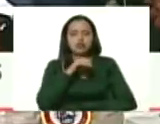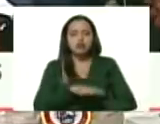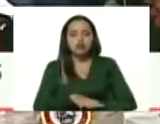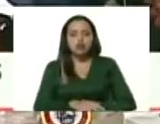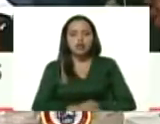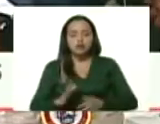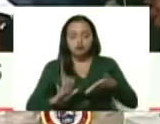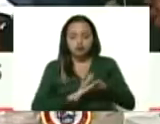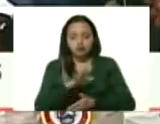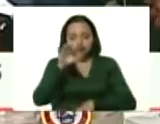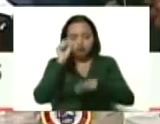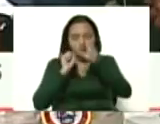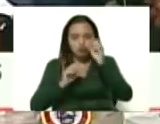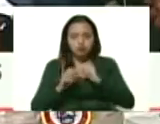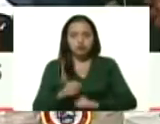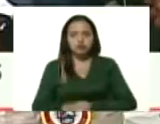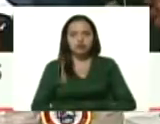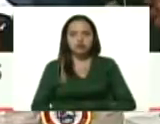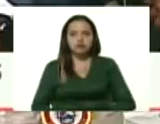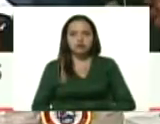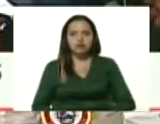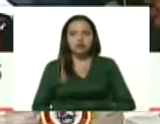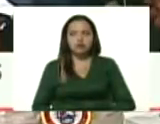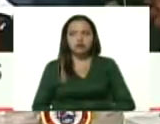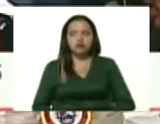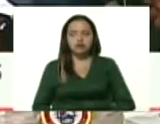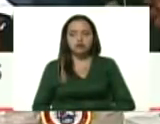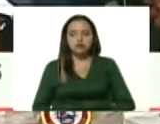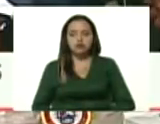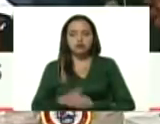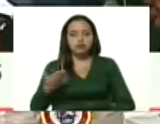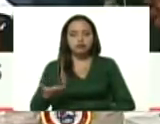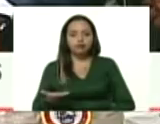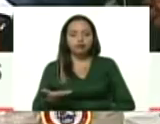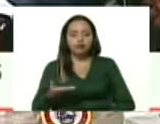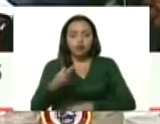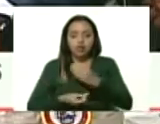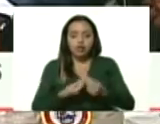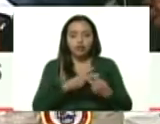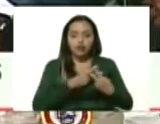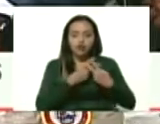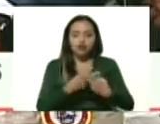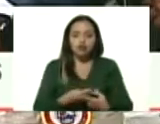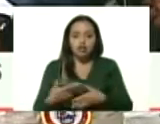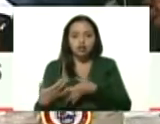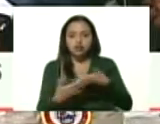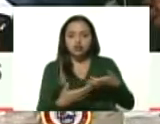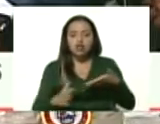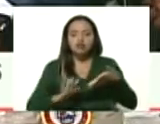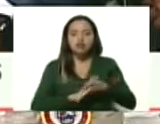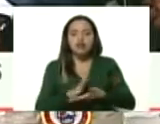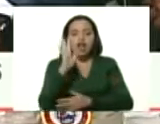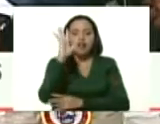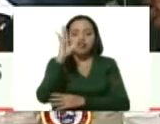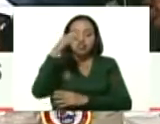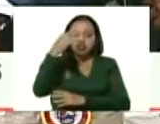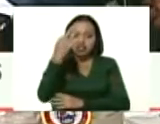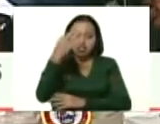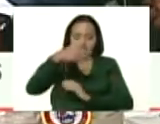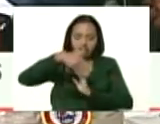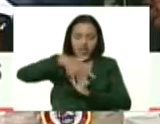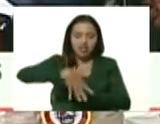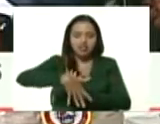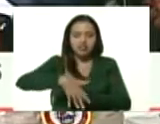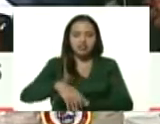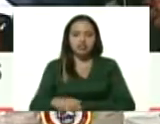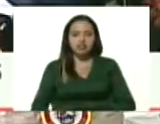el conocimiento. E incremento de la voluntad de lucha basado en el árbol de las tres raíces. En